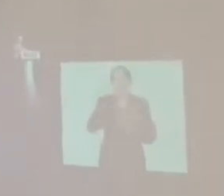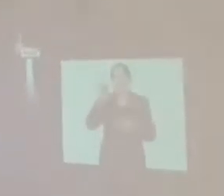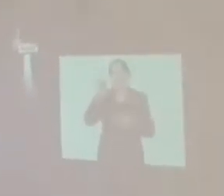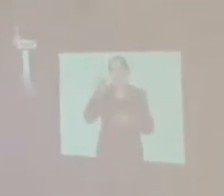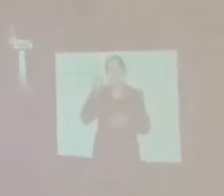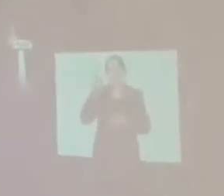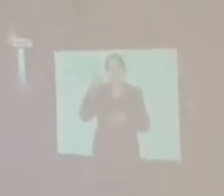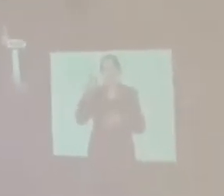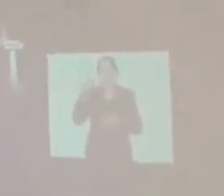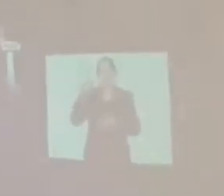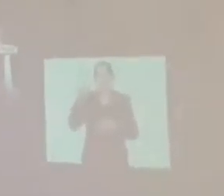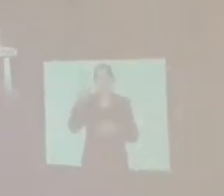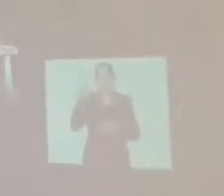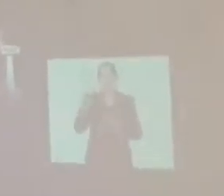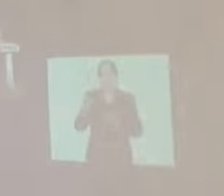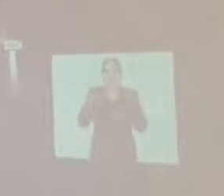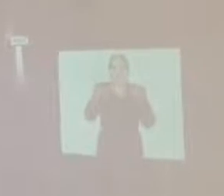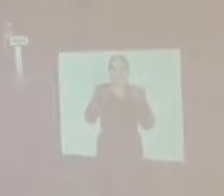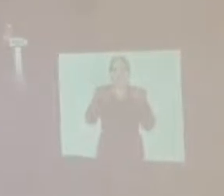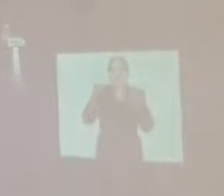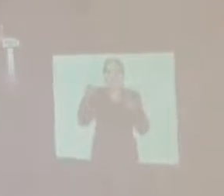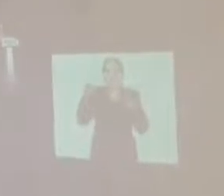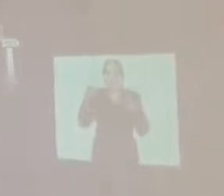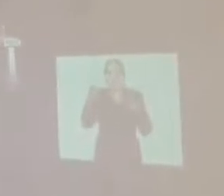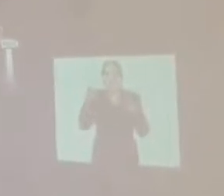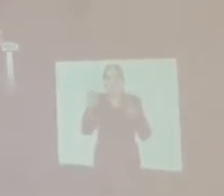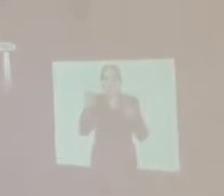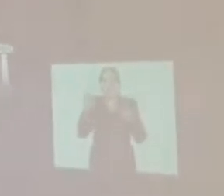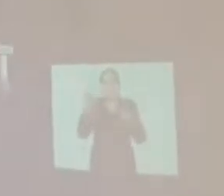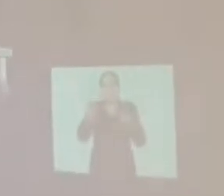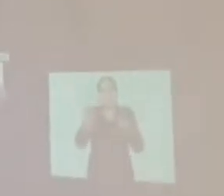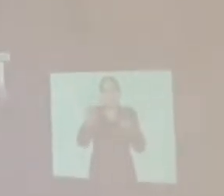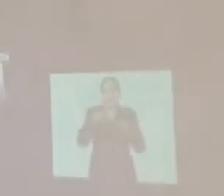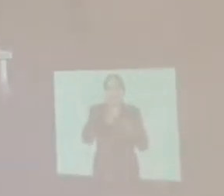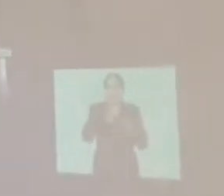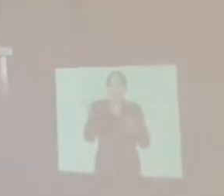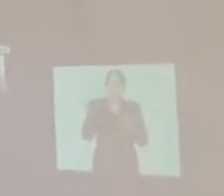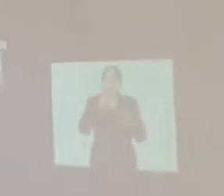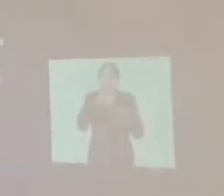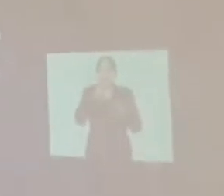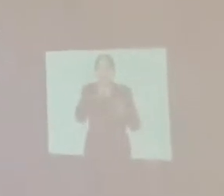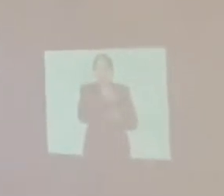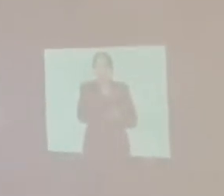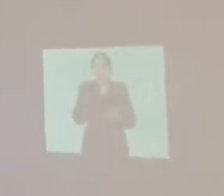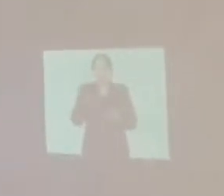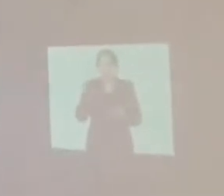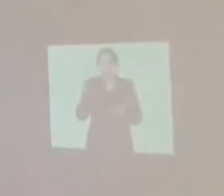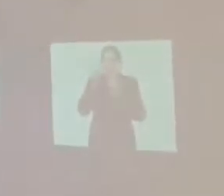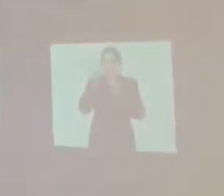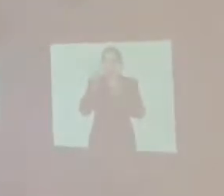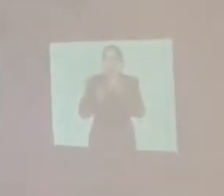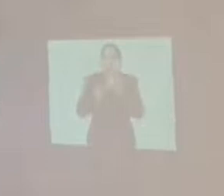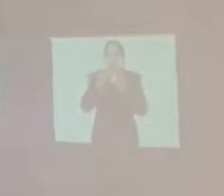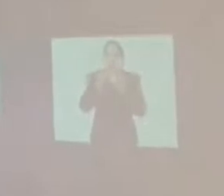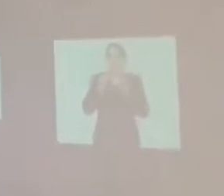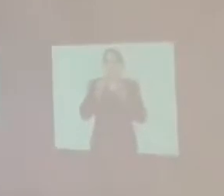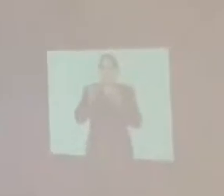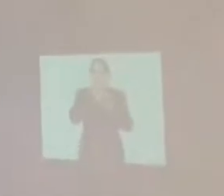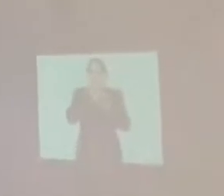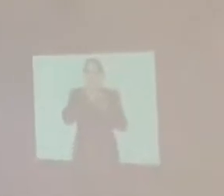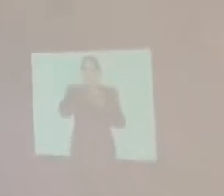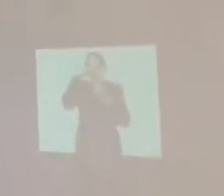y UNICEF, la pobreza en el rango de la infancia de quien asiste a la escuela disminuyó en la Ciudad de